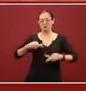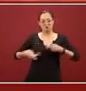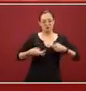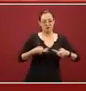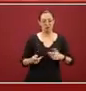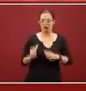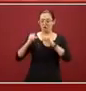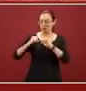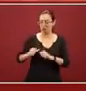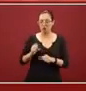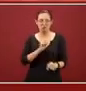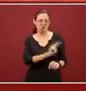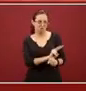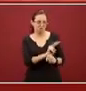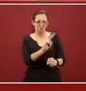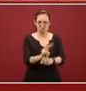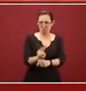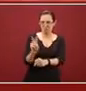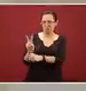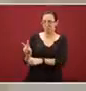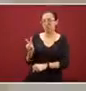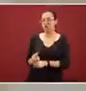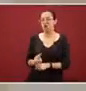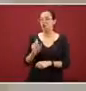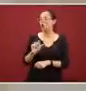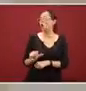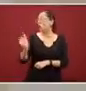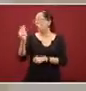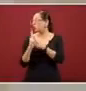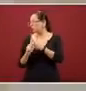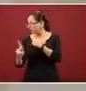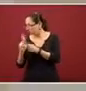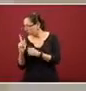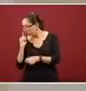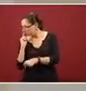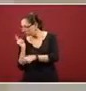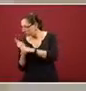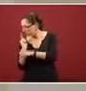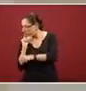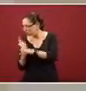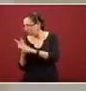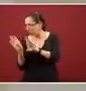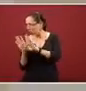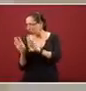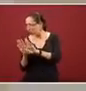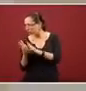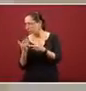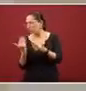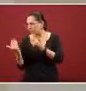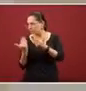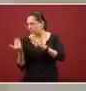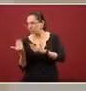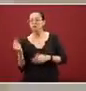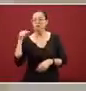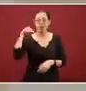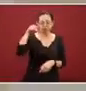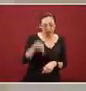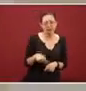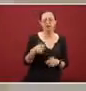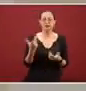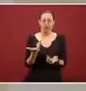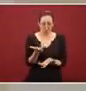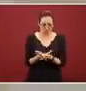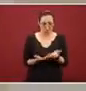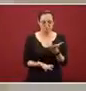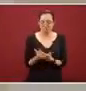han podido ir vigilando cómo se comporta la epidemia para poder tomar las decisiones en el tiempo apropiado. También